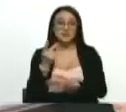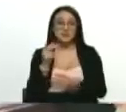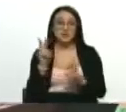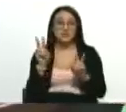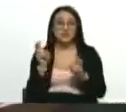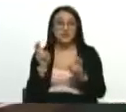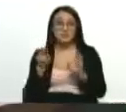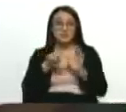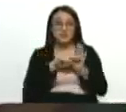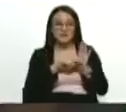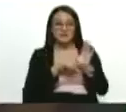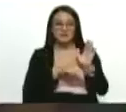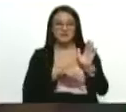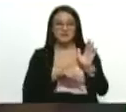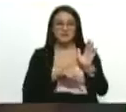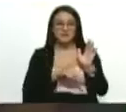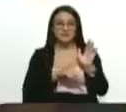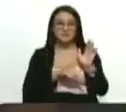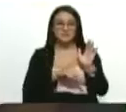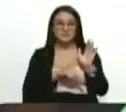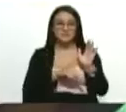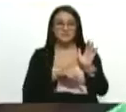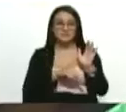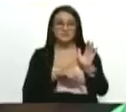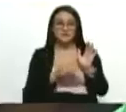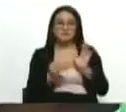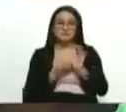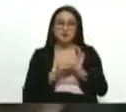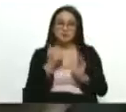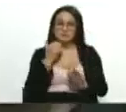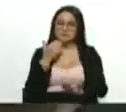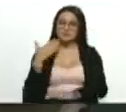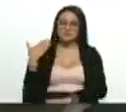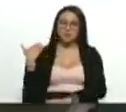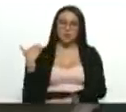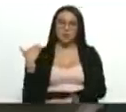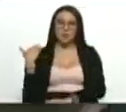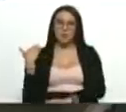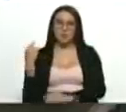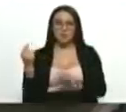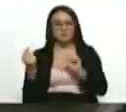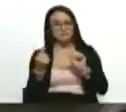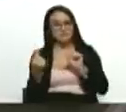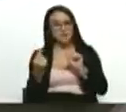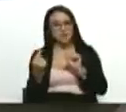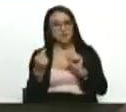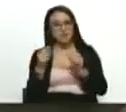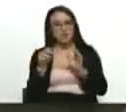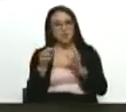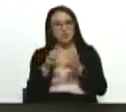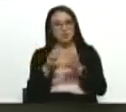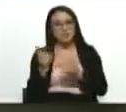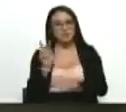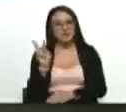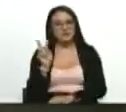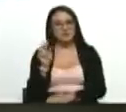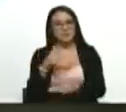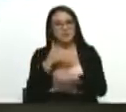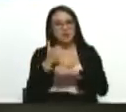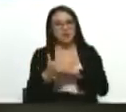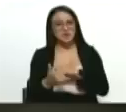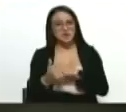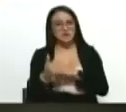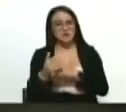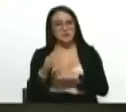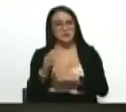en el orden del día ha sido agregado recientemente para debatir por los parlamentarios venezolanos un proyecto de acuerdo